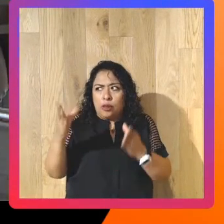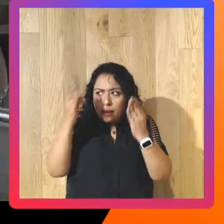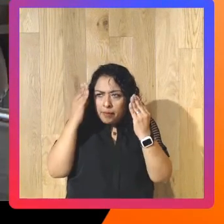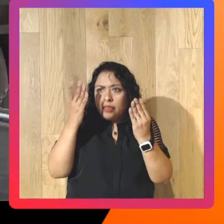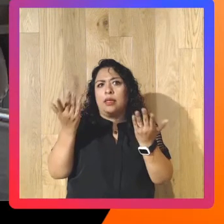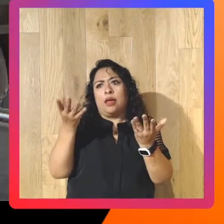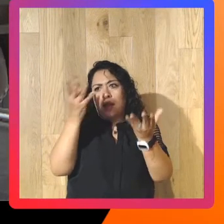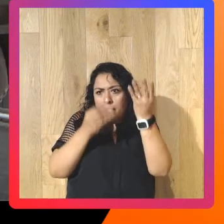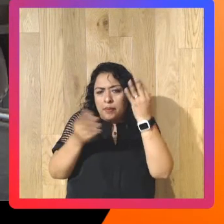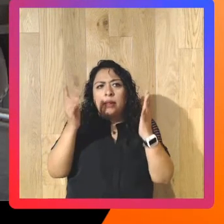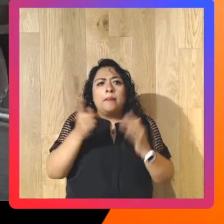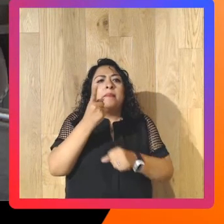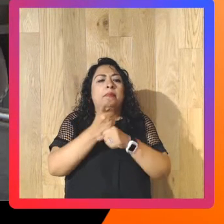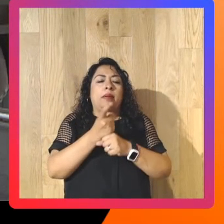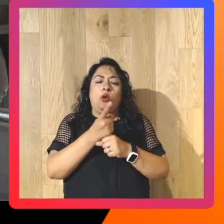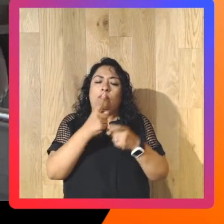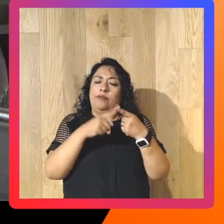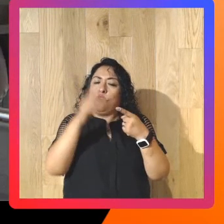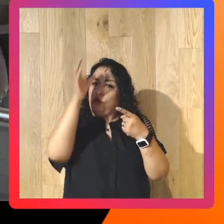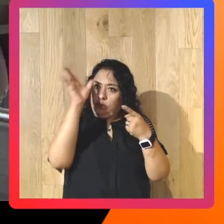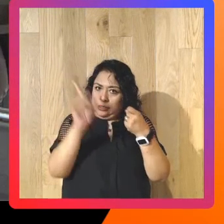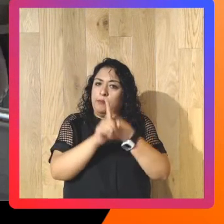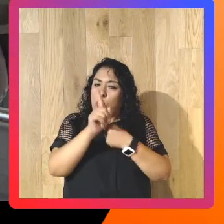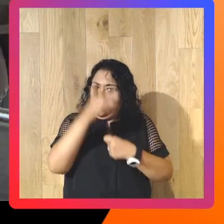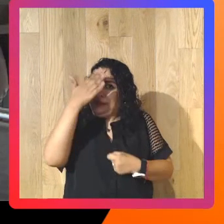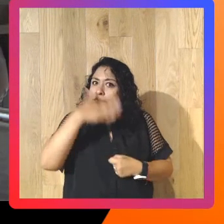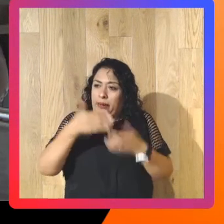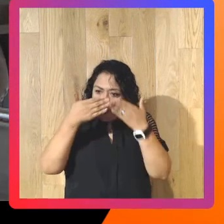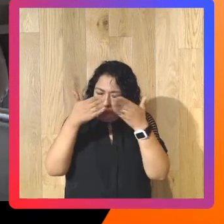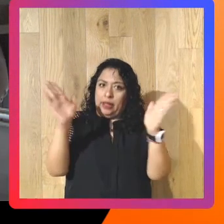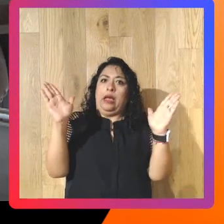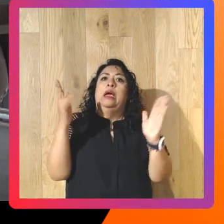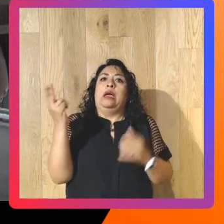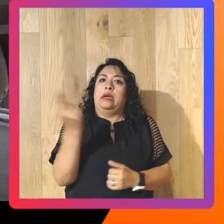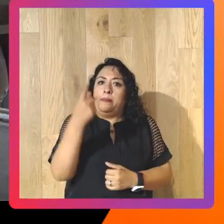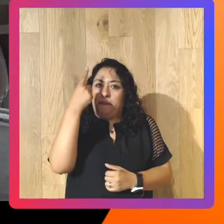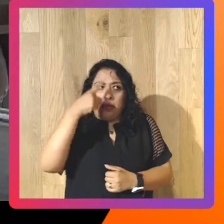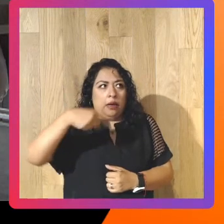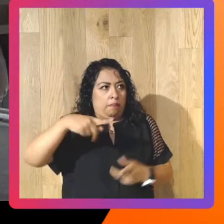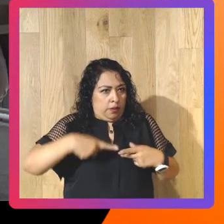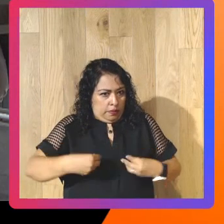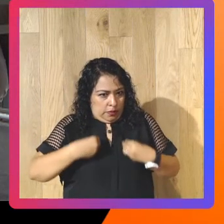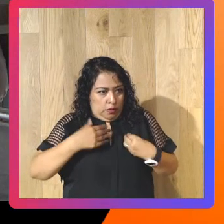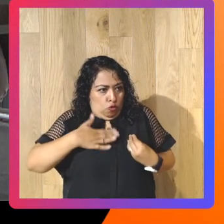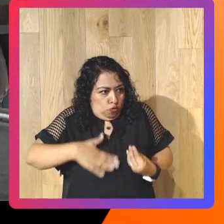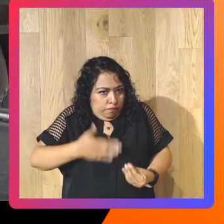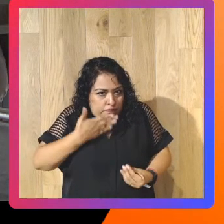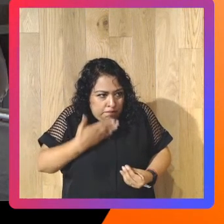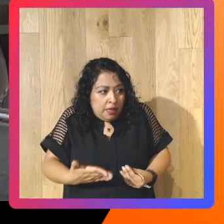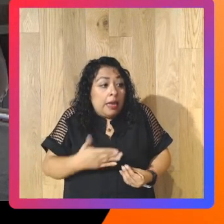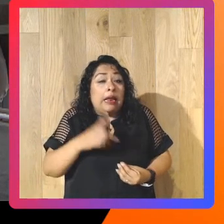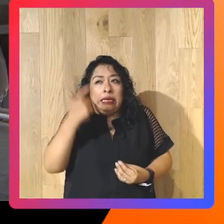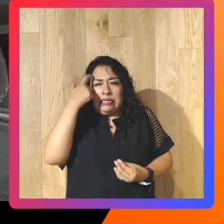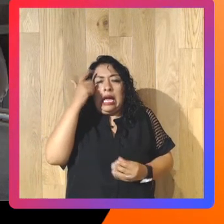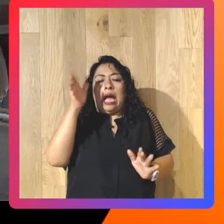capacitando. Primero tenemos que estar conscientes del problema, de lo que se requiere para que la gente viva dignamente. Ya